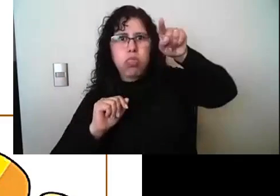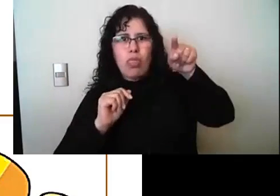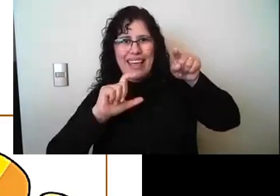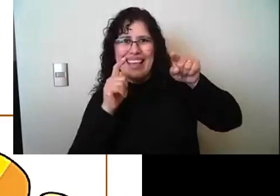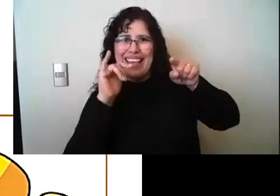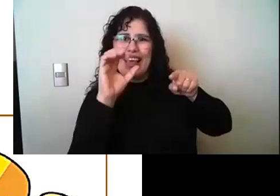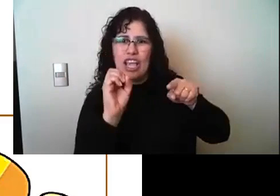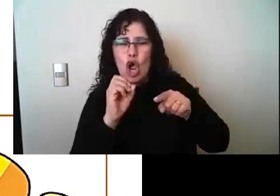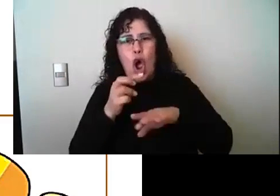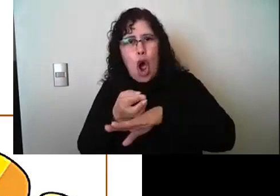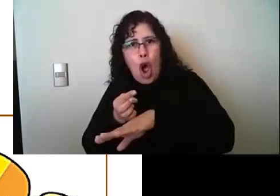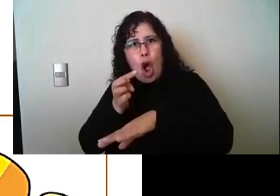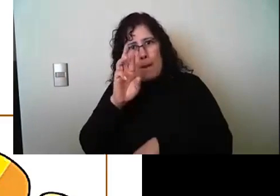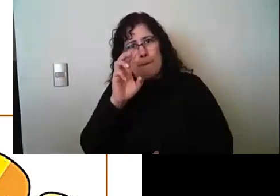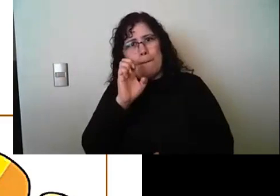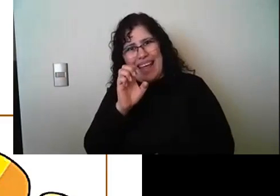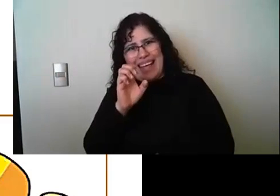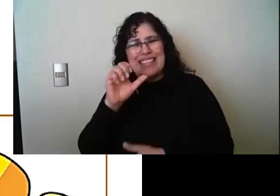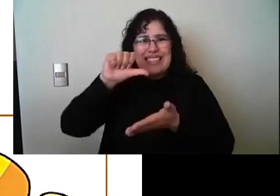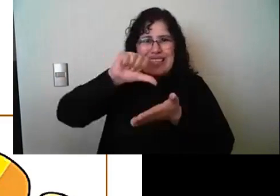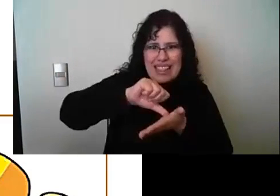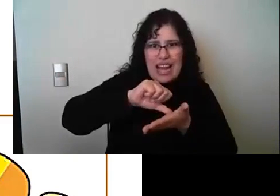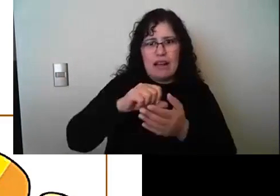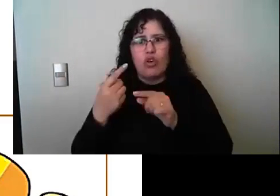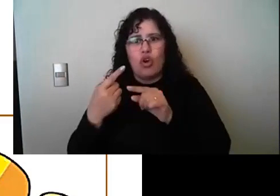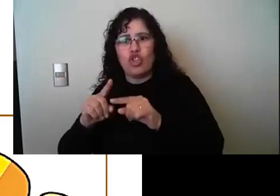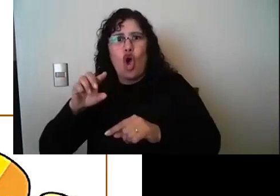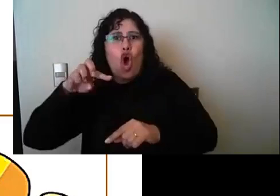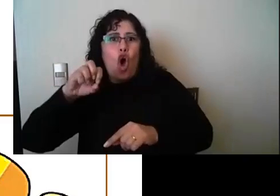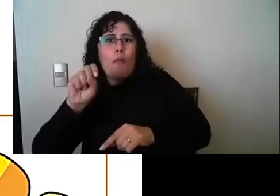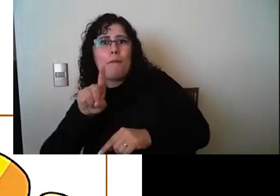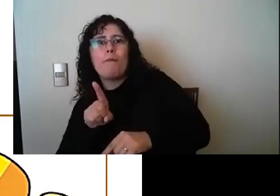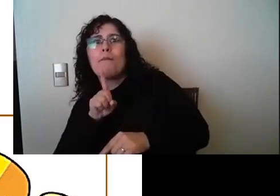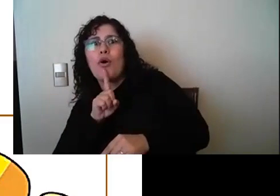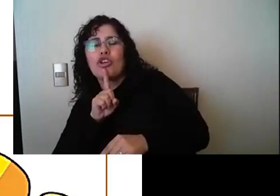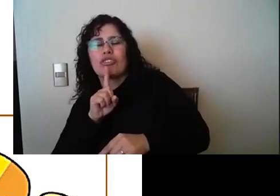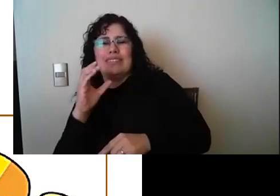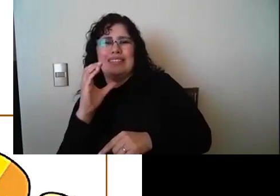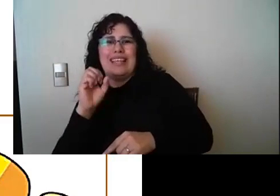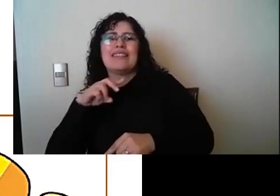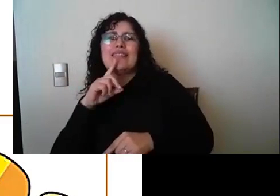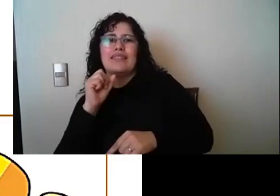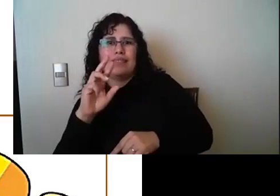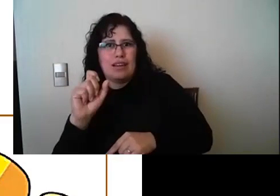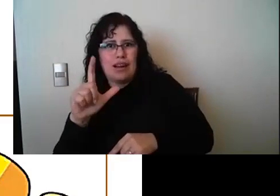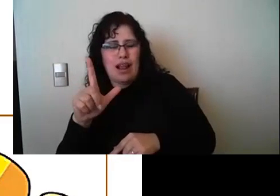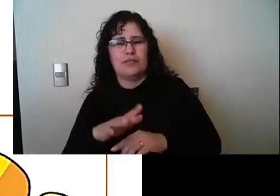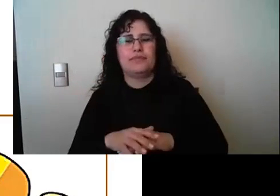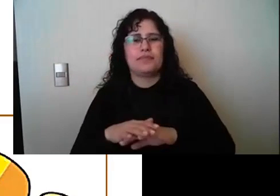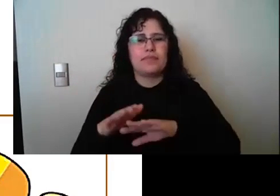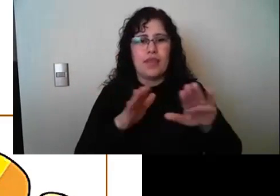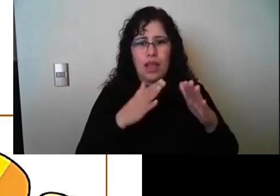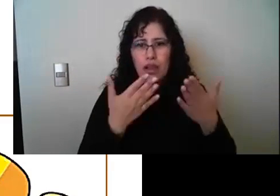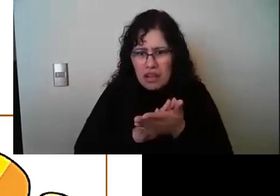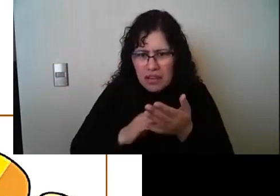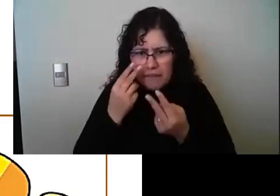precentral y este es el giro postcentral. Estos son núcleos del tálamo. Tenemos el ventral,